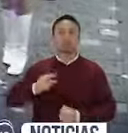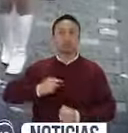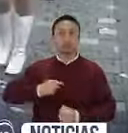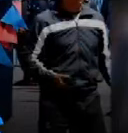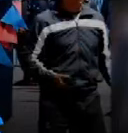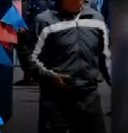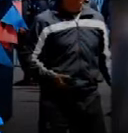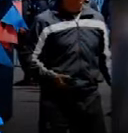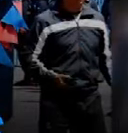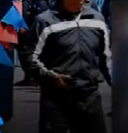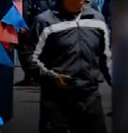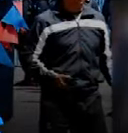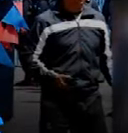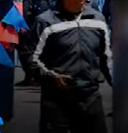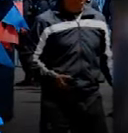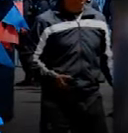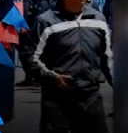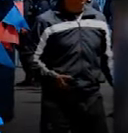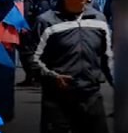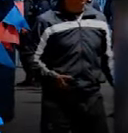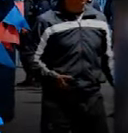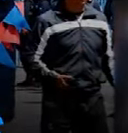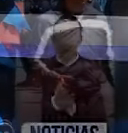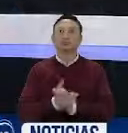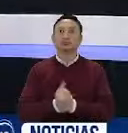regresar aquí en